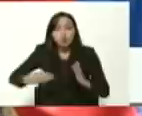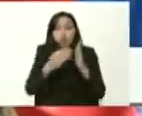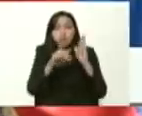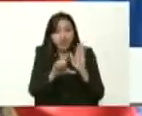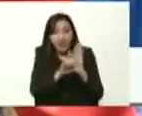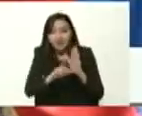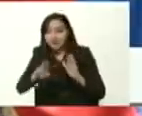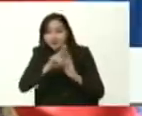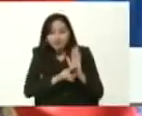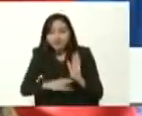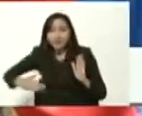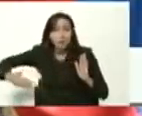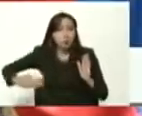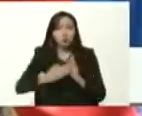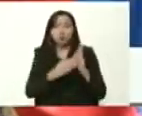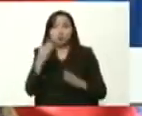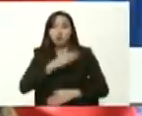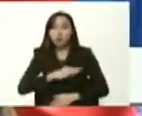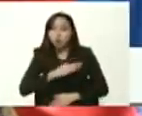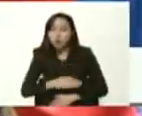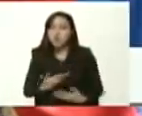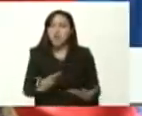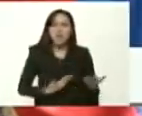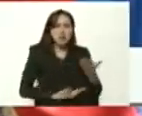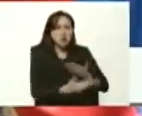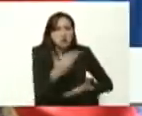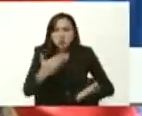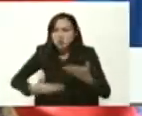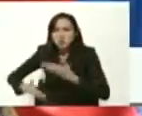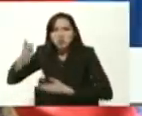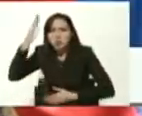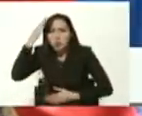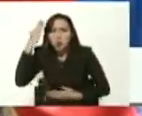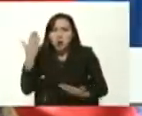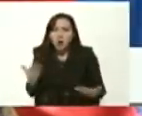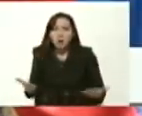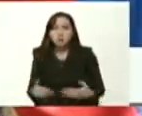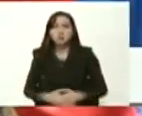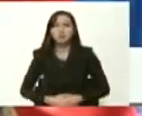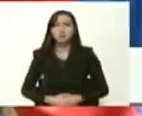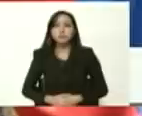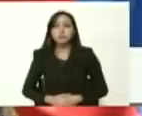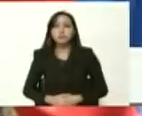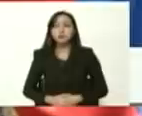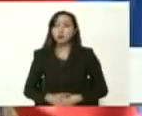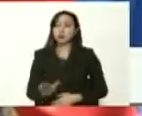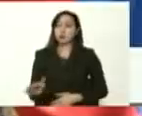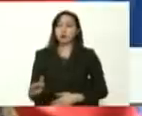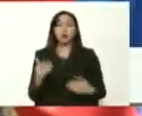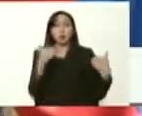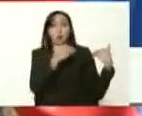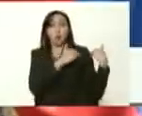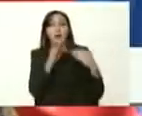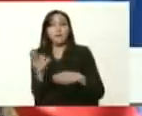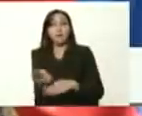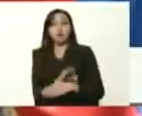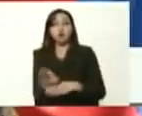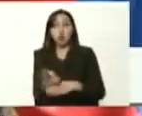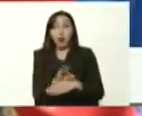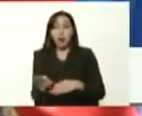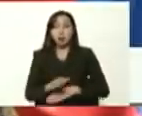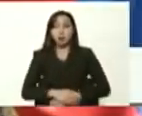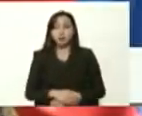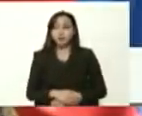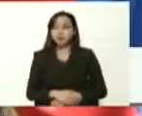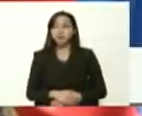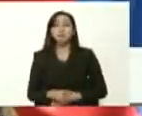reglas sociales de convivencia humana, incluso teniendo un cargo público, sin